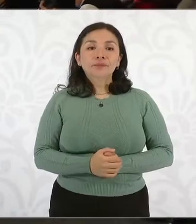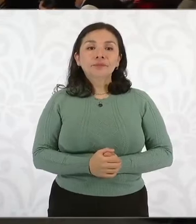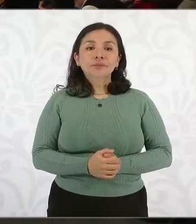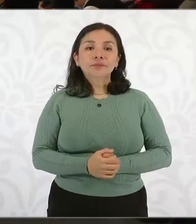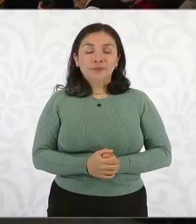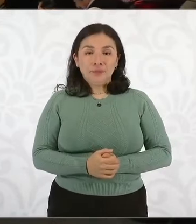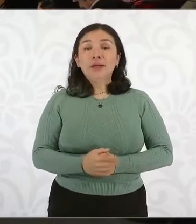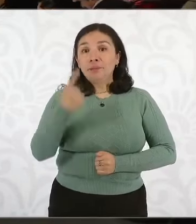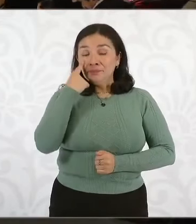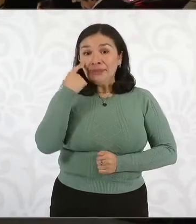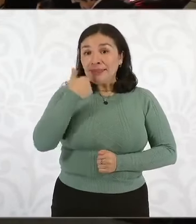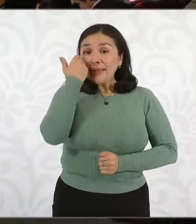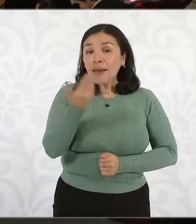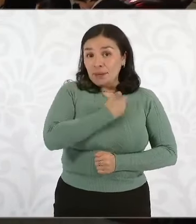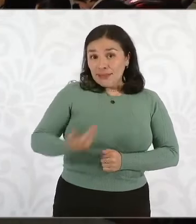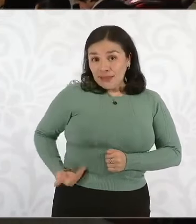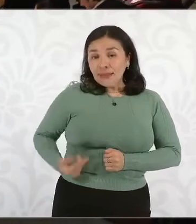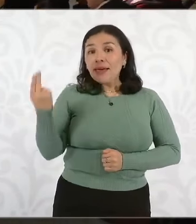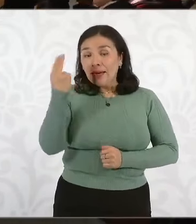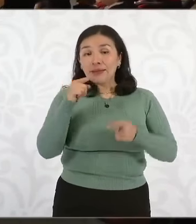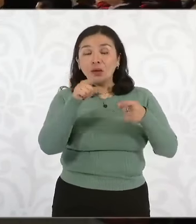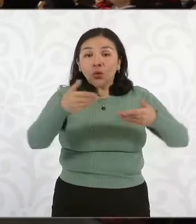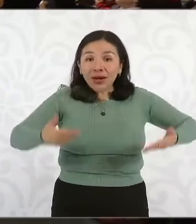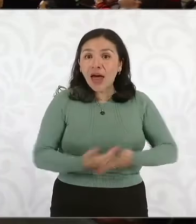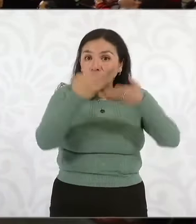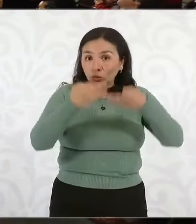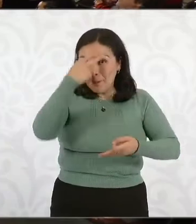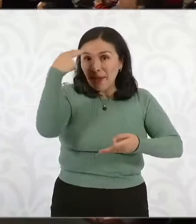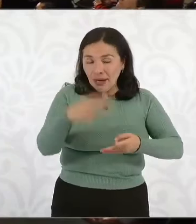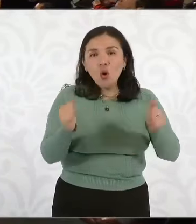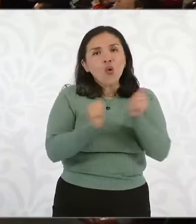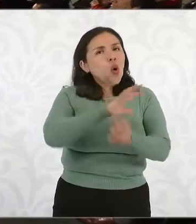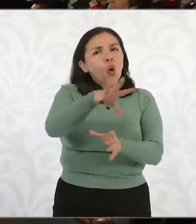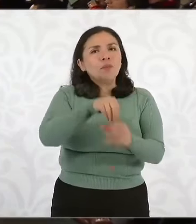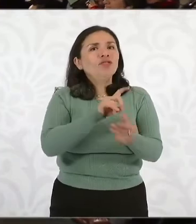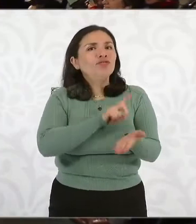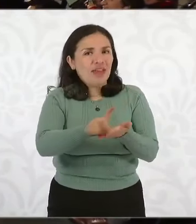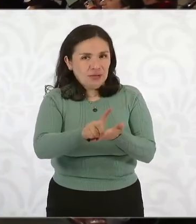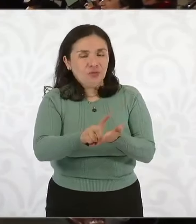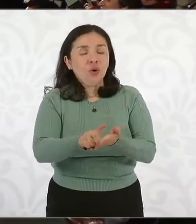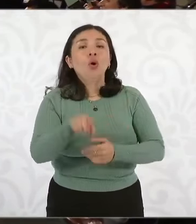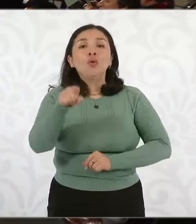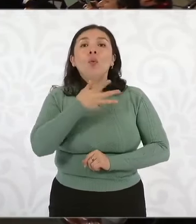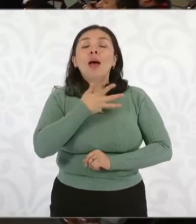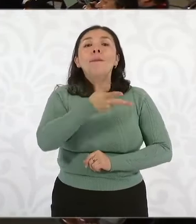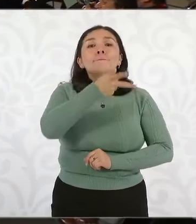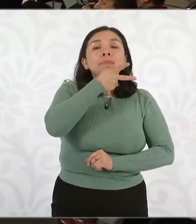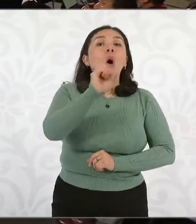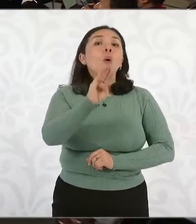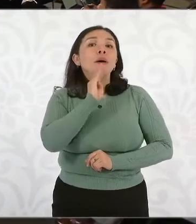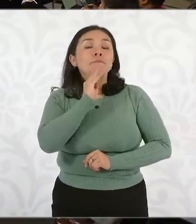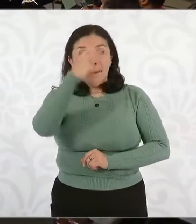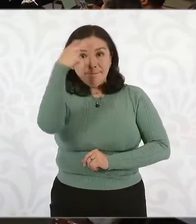Para ser presidente se requiere ser ciudadano mexicano por nacimiento en pleno goce de sus derechos, hijo de padre o madre